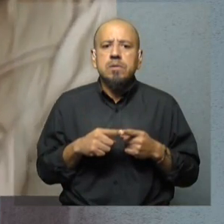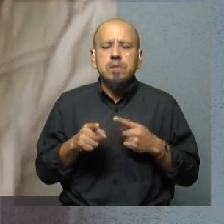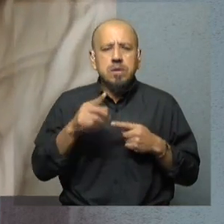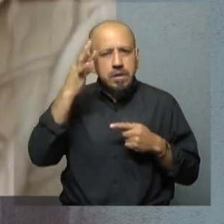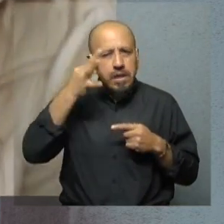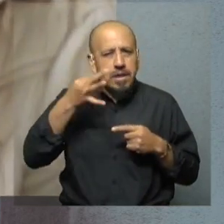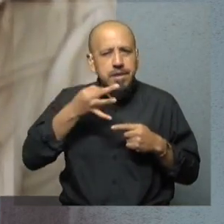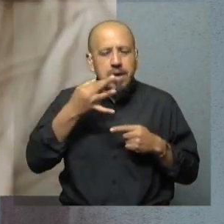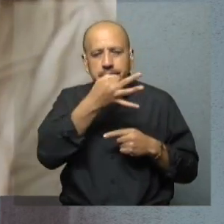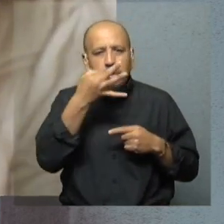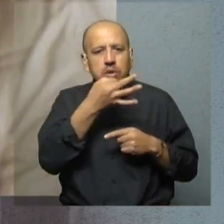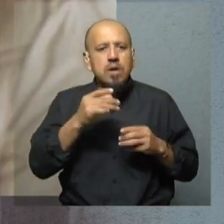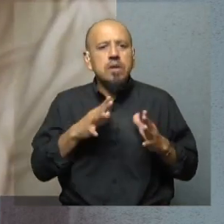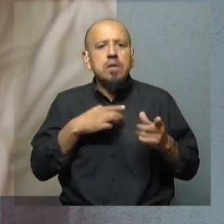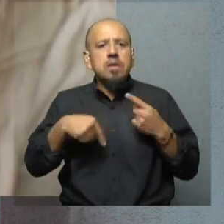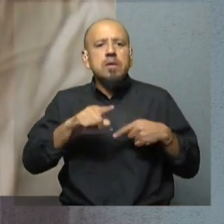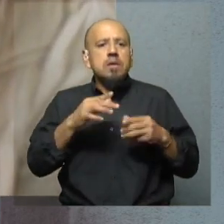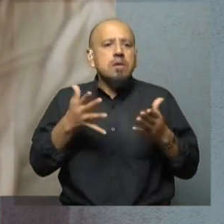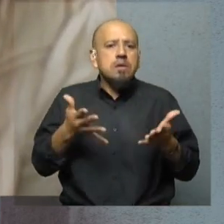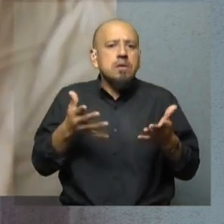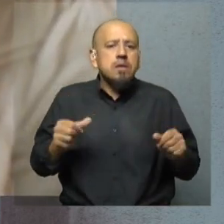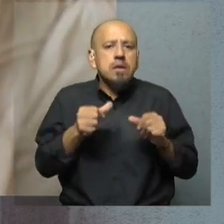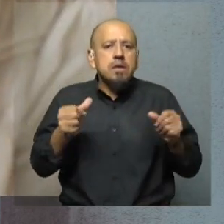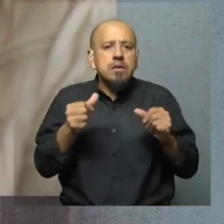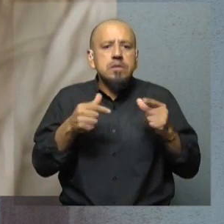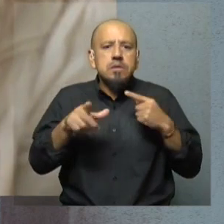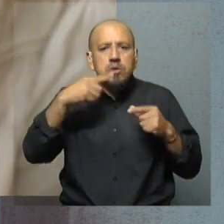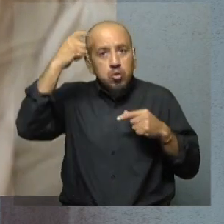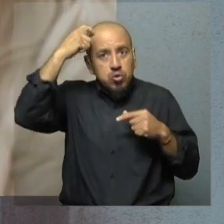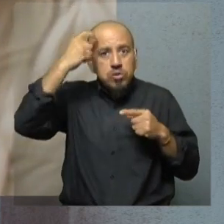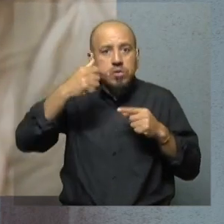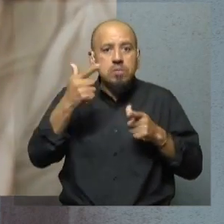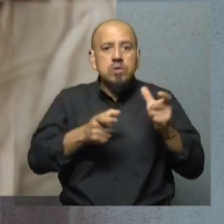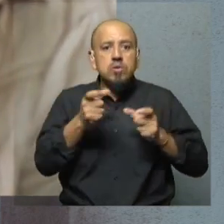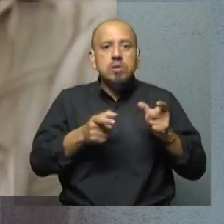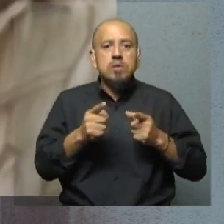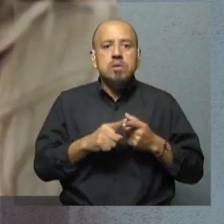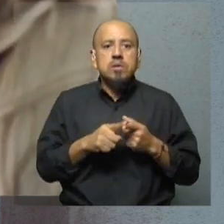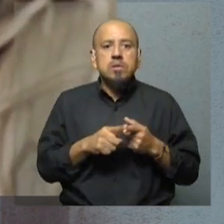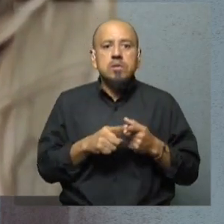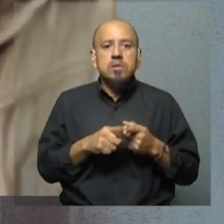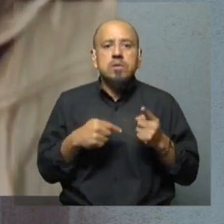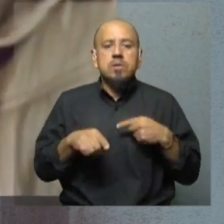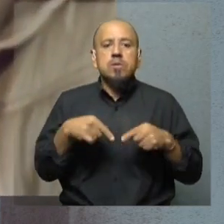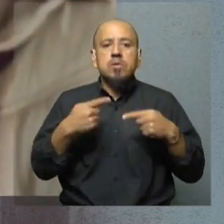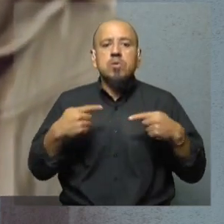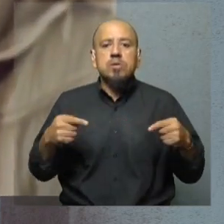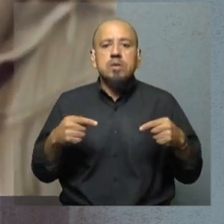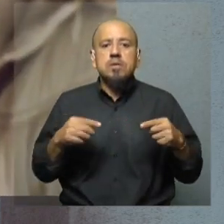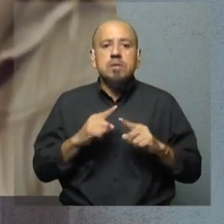es como la que la gracia es que el oso hace cosas que no son de osos de personas cosas que no son